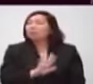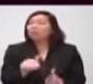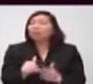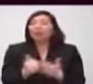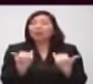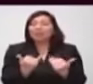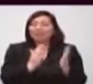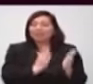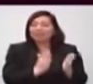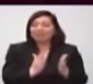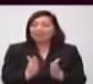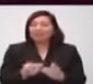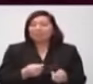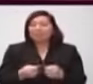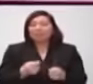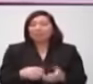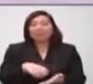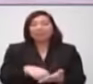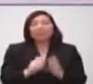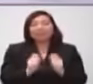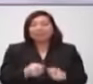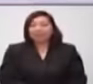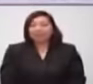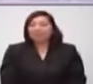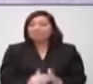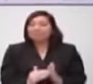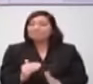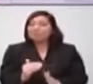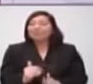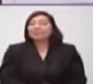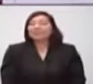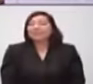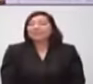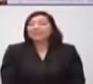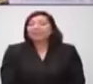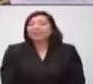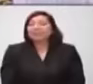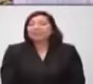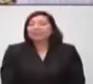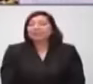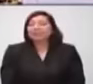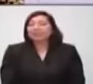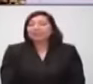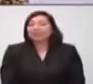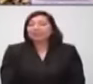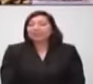esto está dentro de un movimiento de la ciudad de darle una mayor lógica al